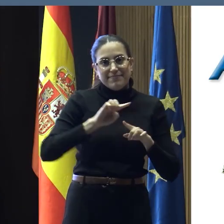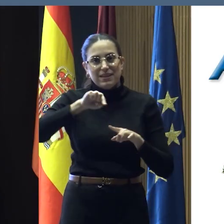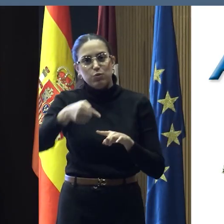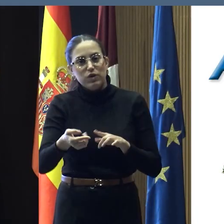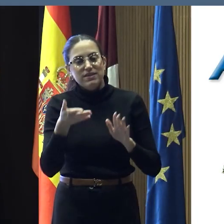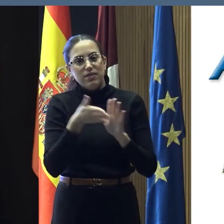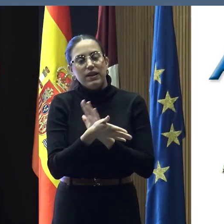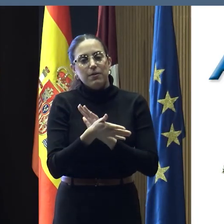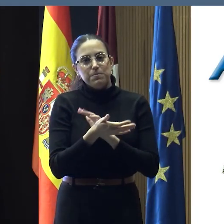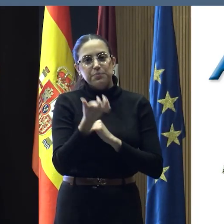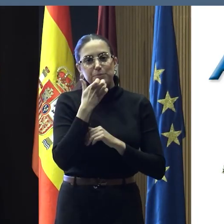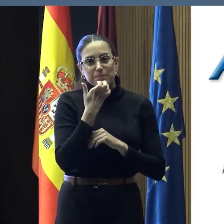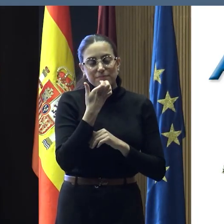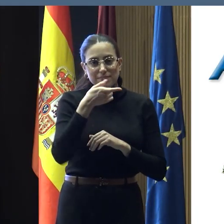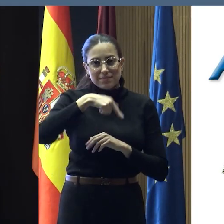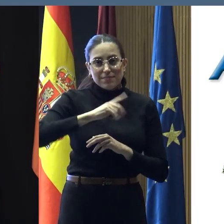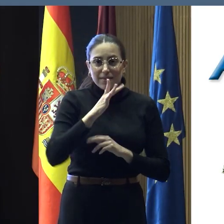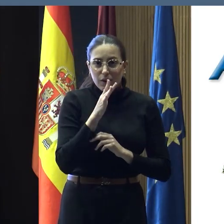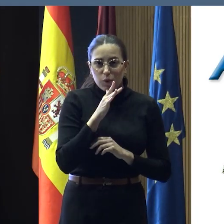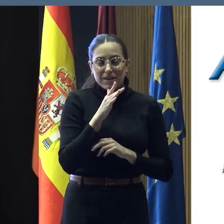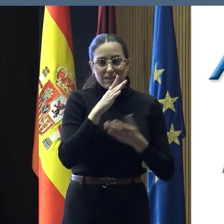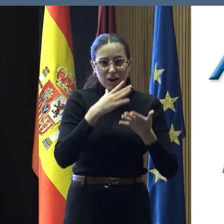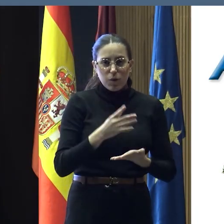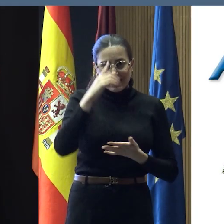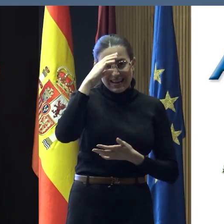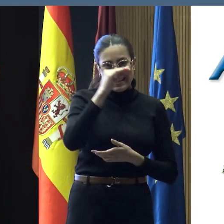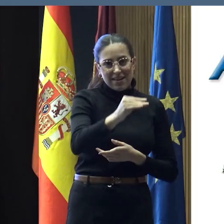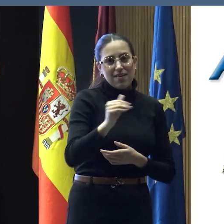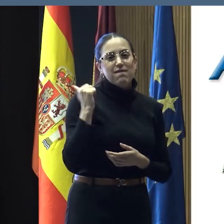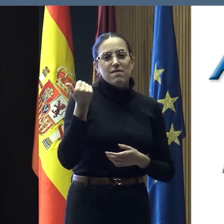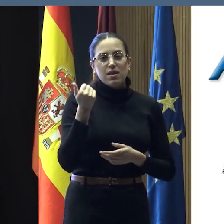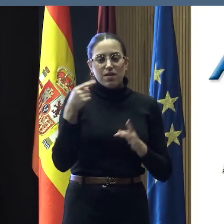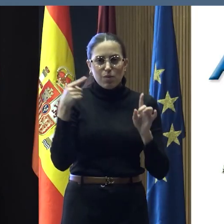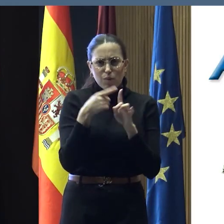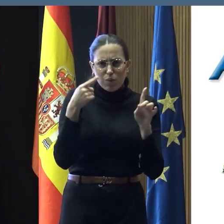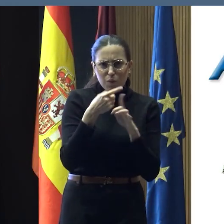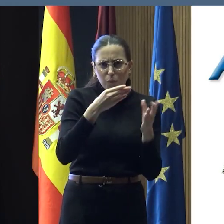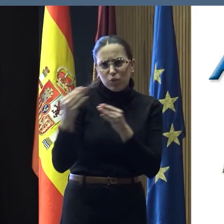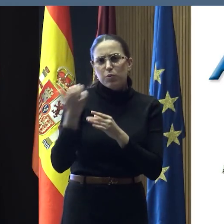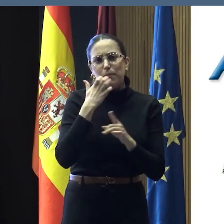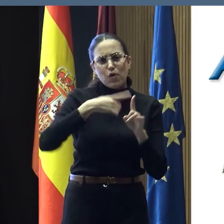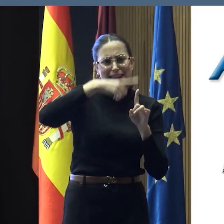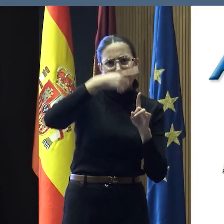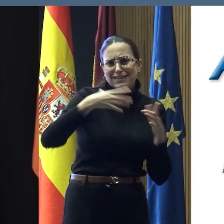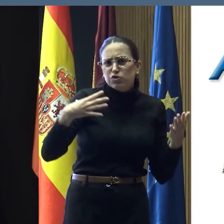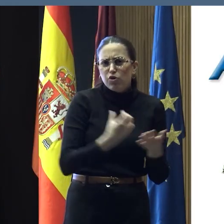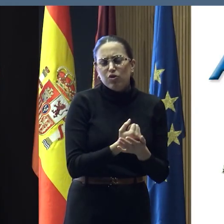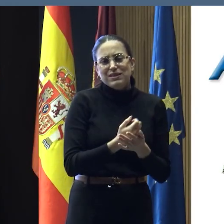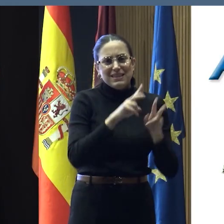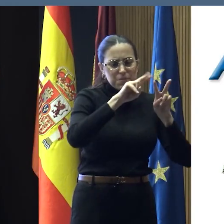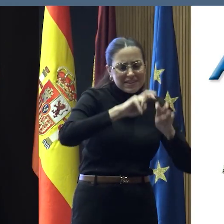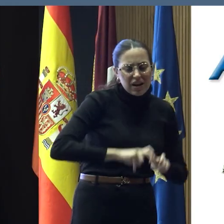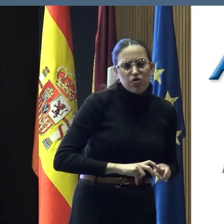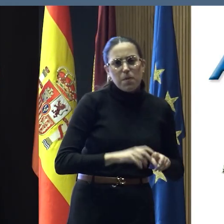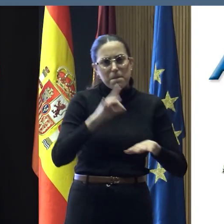Es decir, sobre todo que ahora la inteligencia artificial se está utilizando mucho a todos los niveles en investigación, medicina,